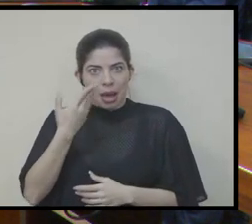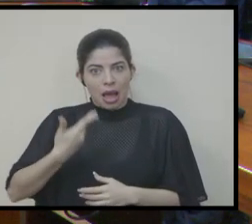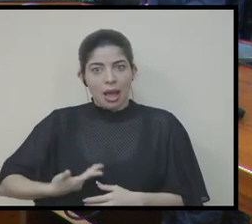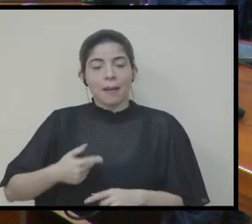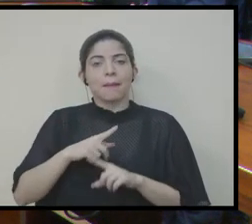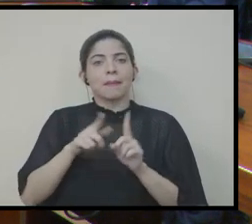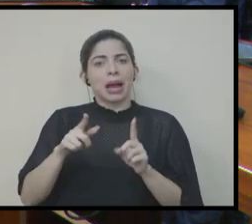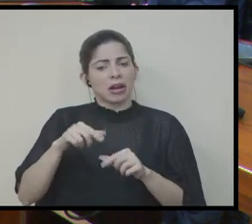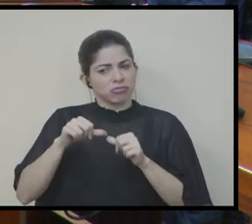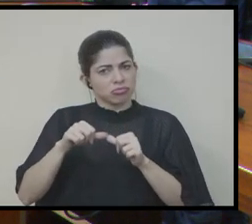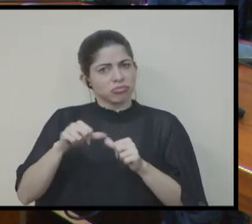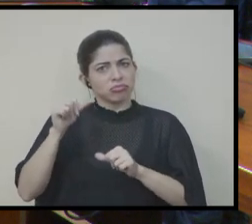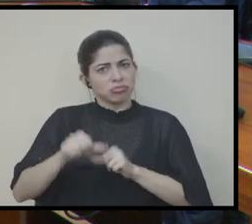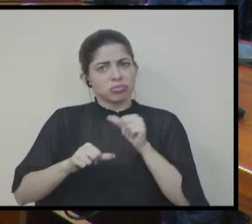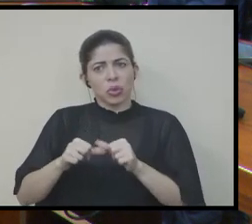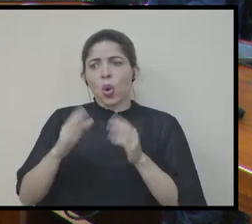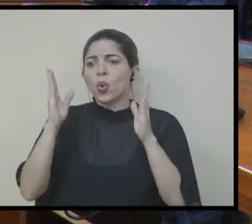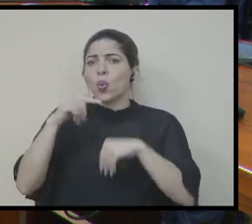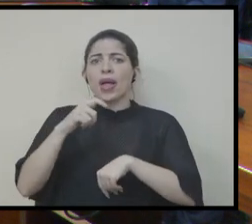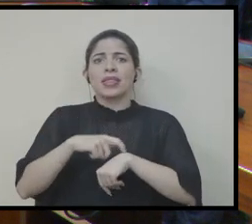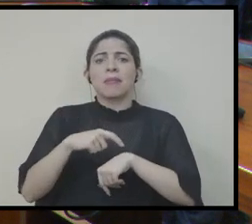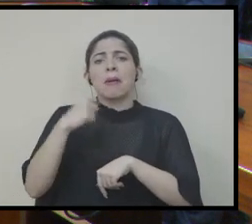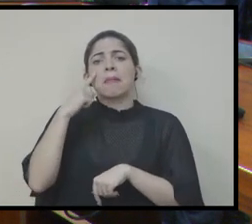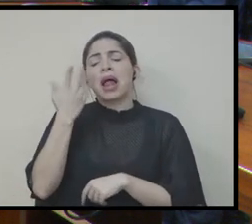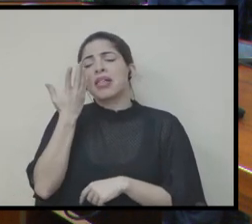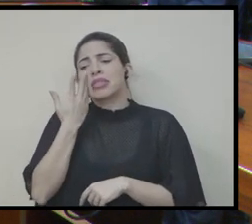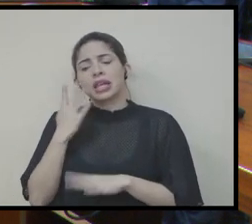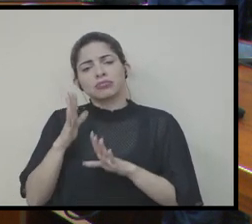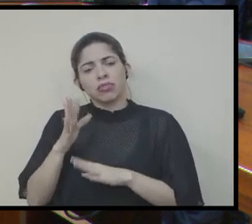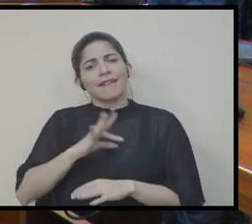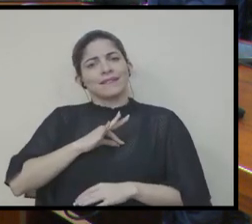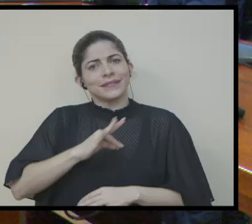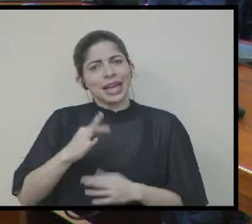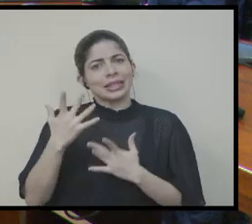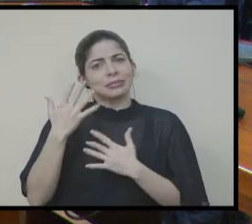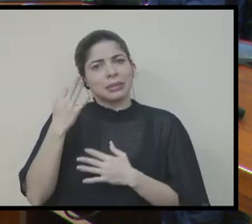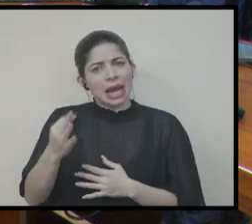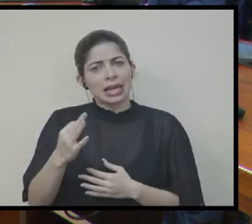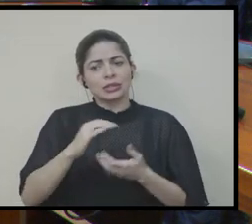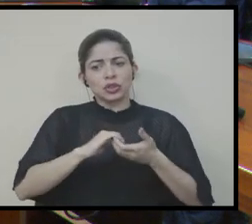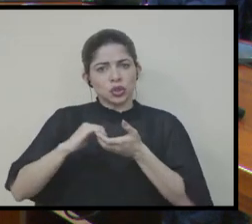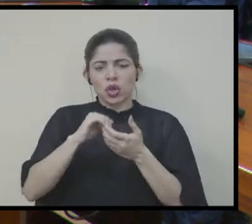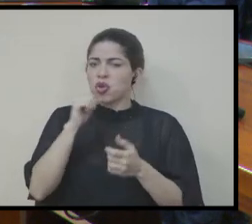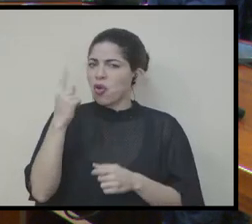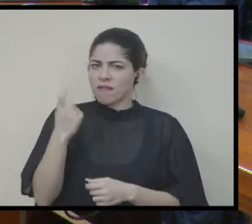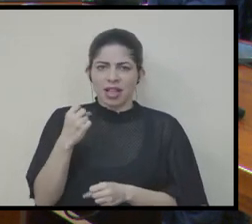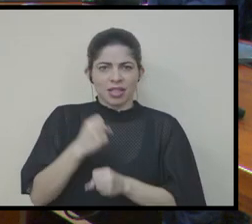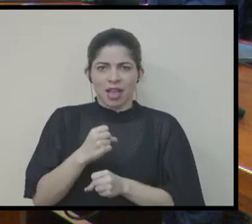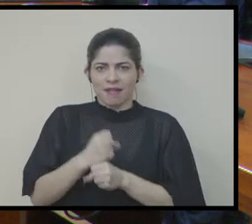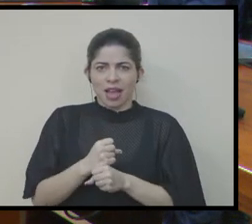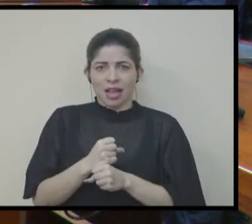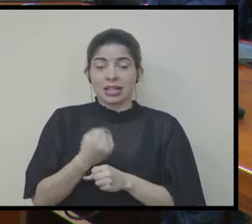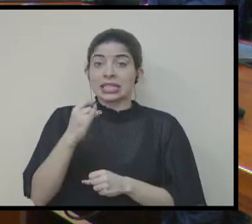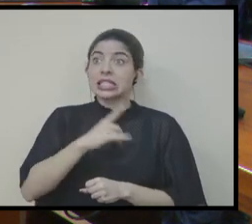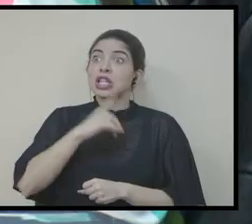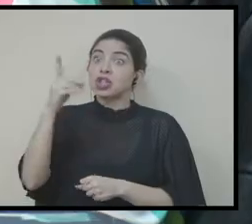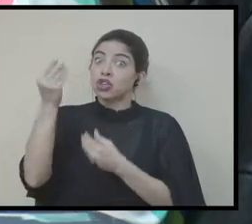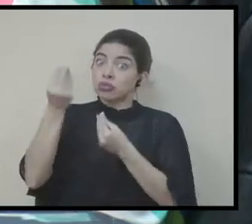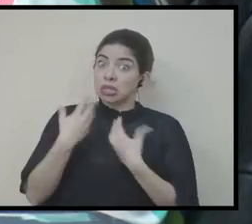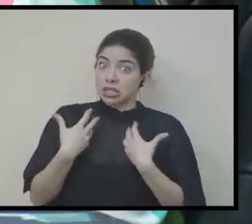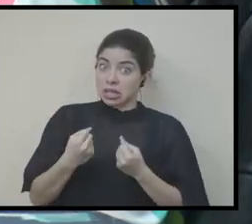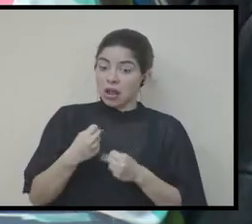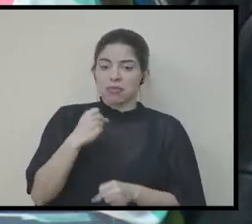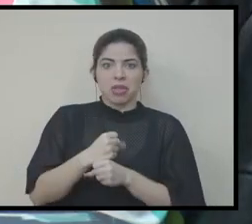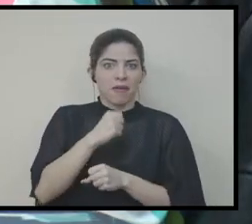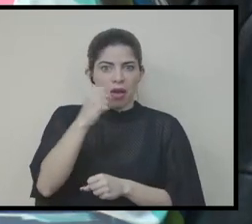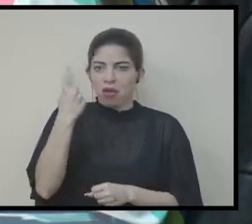pero vamos para adelante, aquí no hay tiempo para lamentarse. Hay que tener fe, esperanza, ser solidarios y no nos va a faltar trabajo. Si Dios nos da salud, trabajo